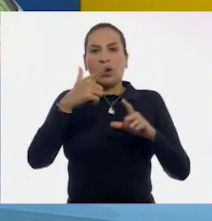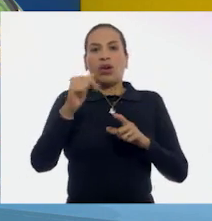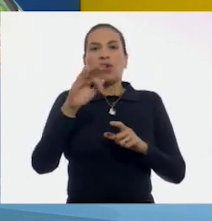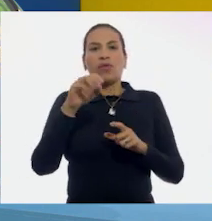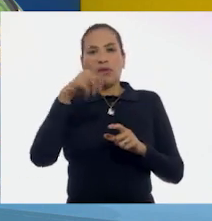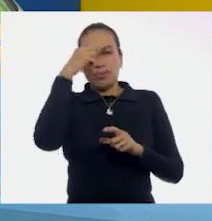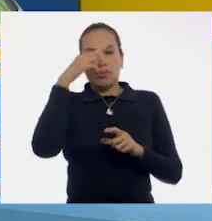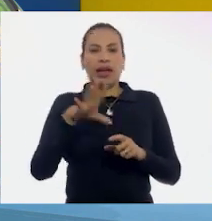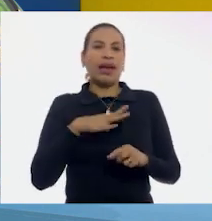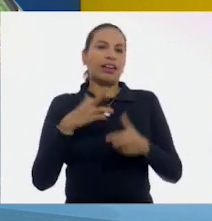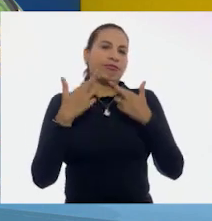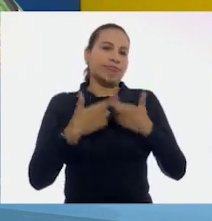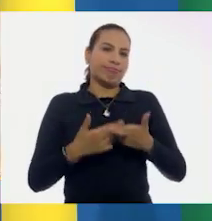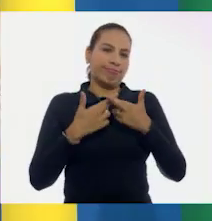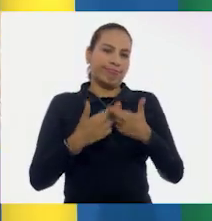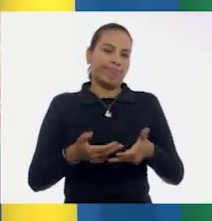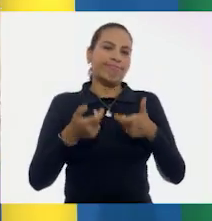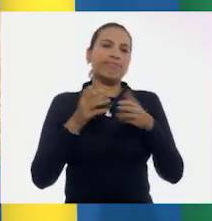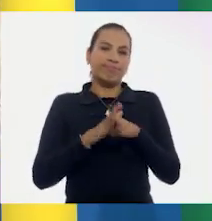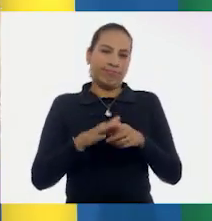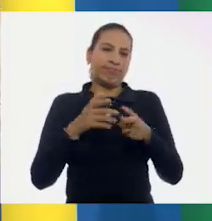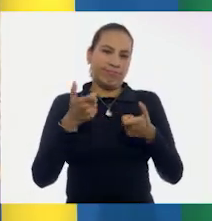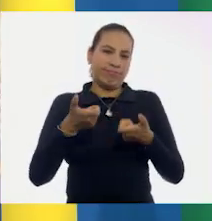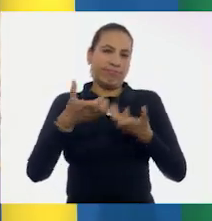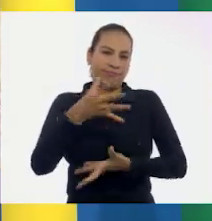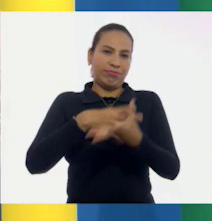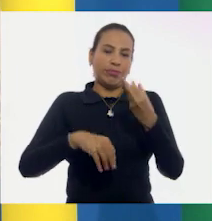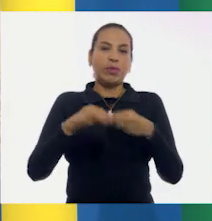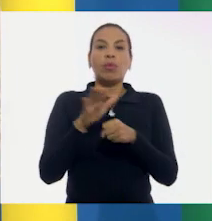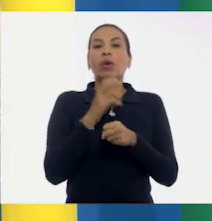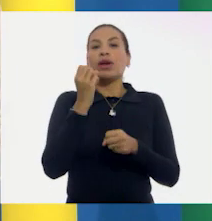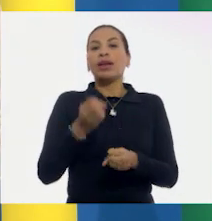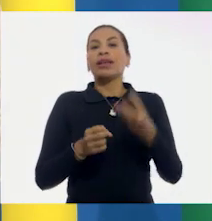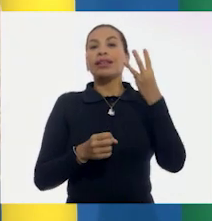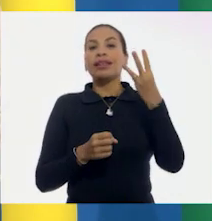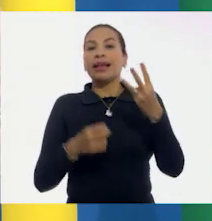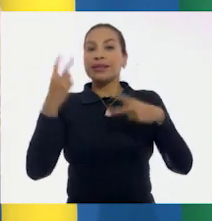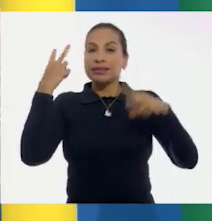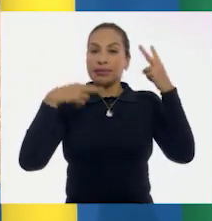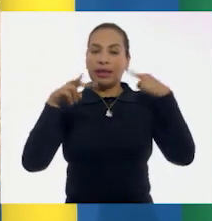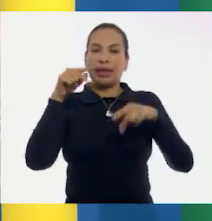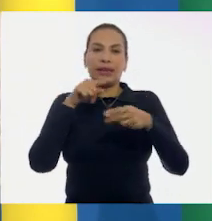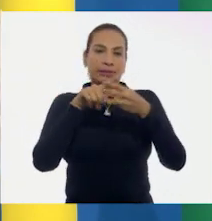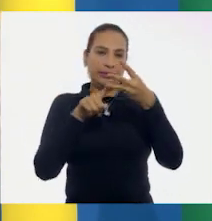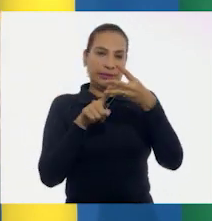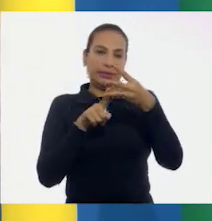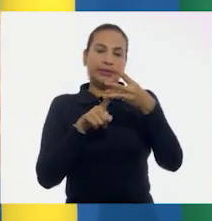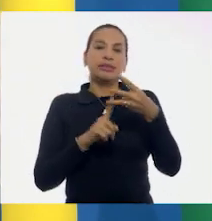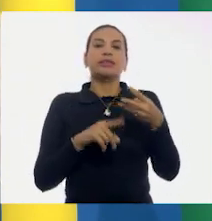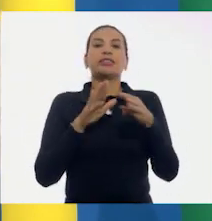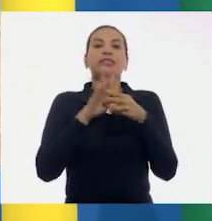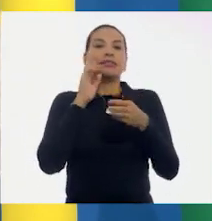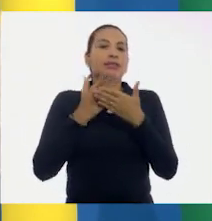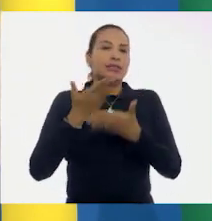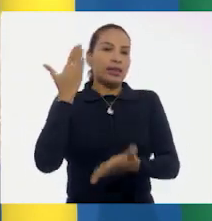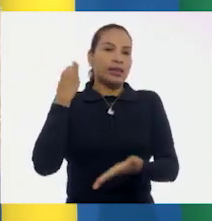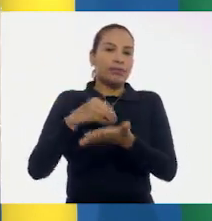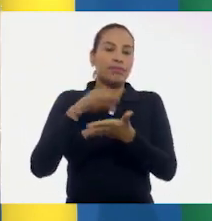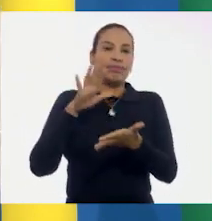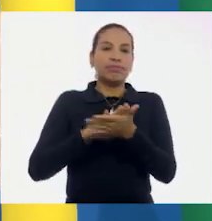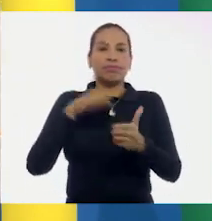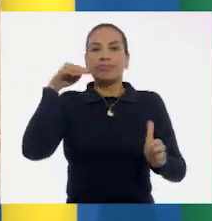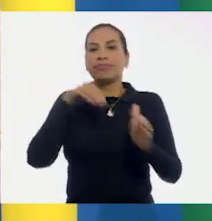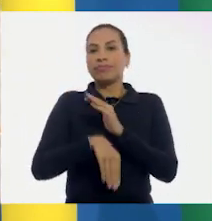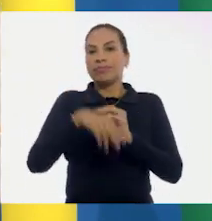existían grandes riquezas. Por estas razones es que estas 3 expediciones son consideradas un antecedente en la caída